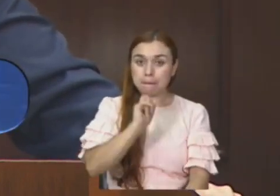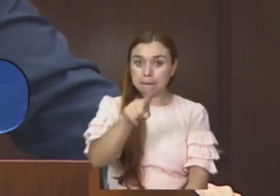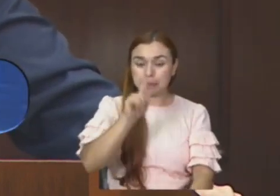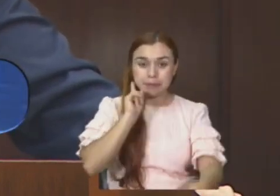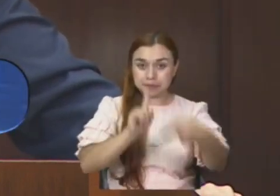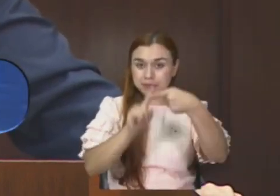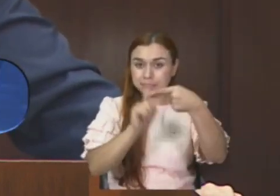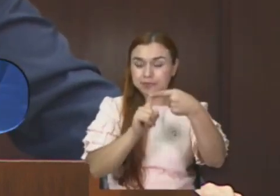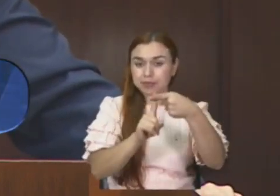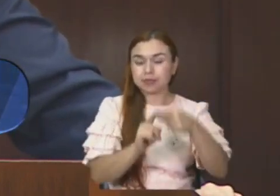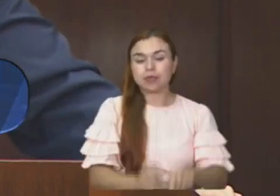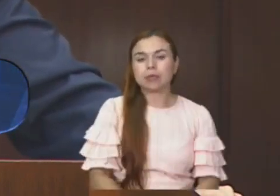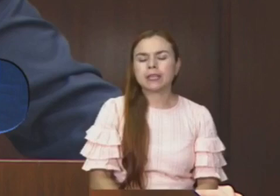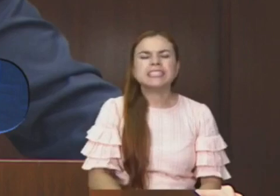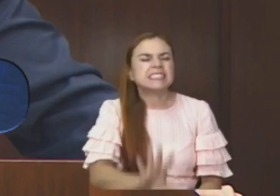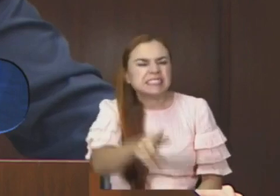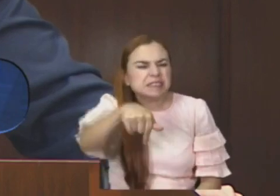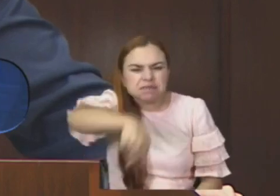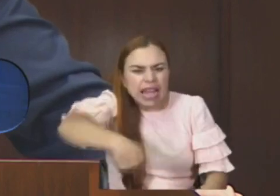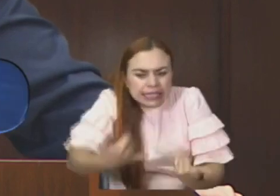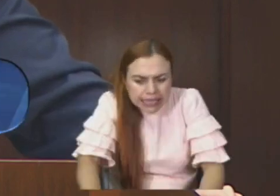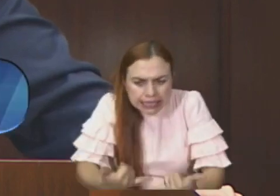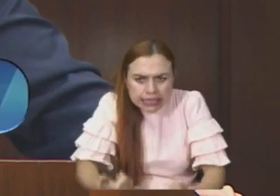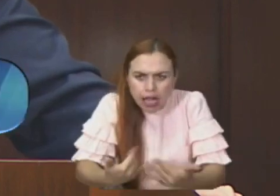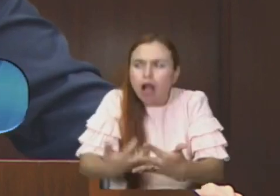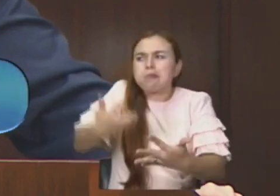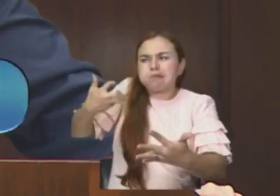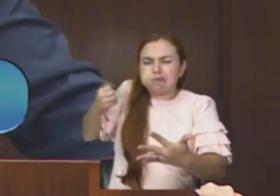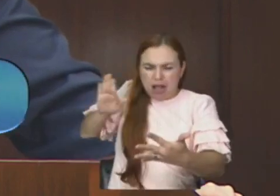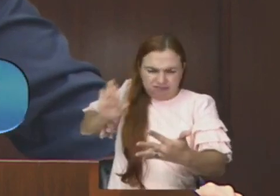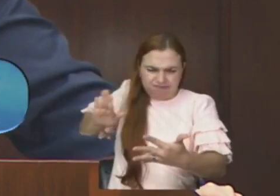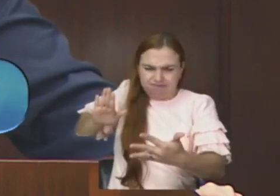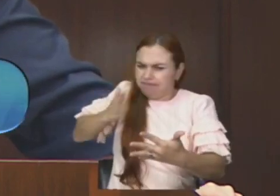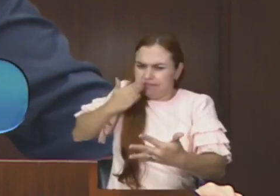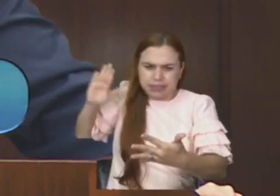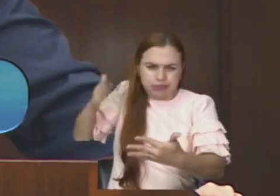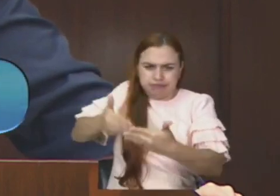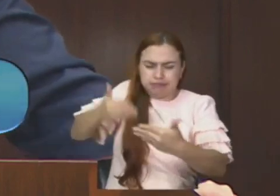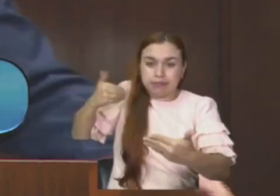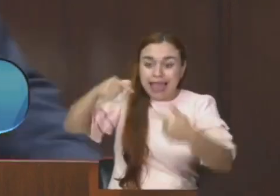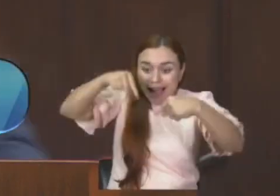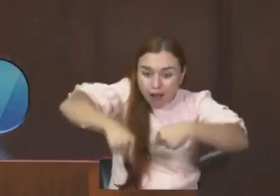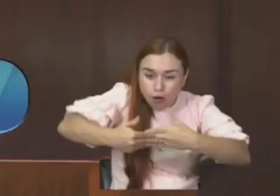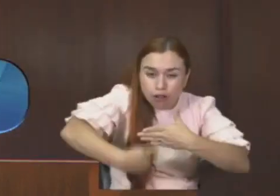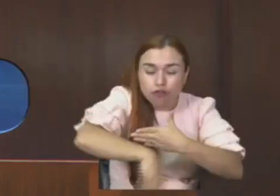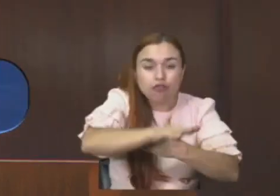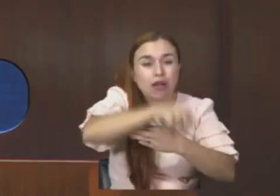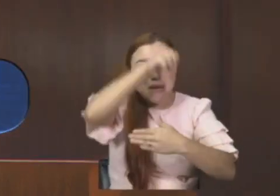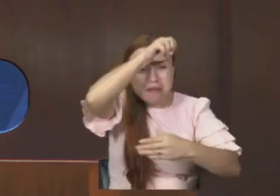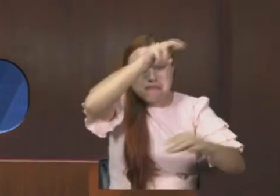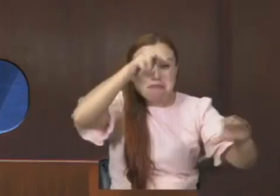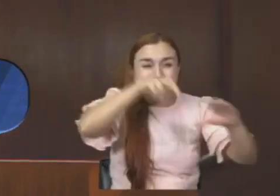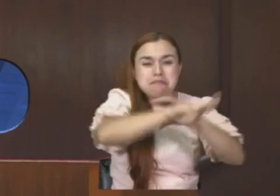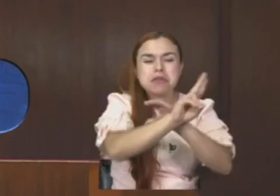estado actual de las negociaciones entre la República de Panamá y la empresa minera Panamá S.A.?